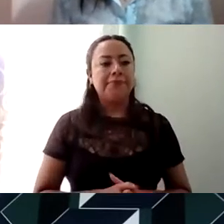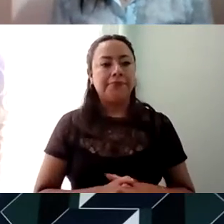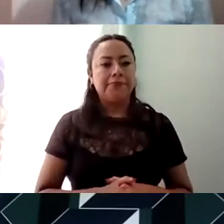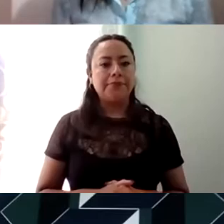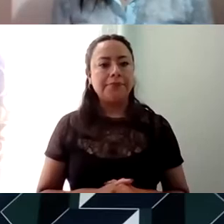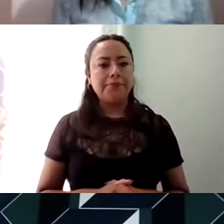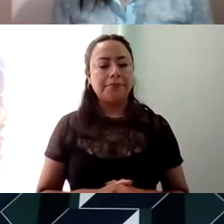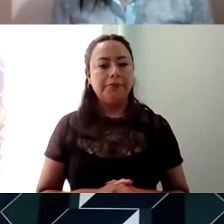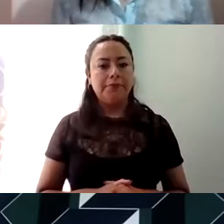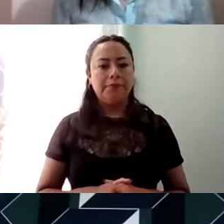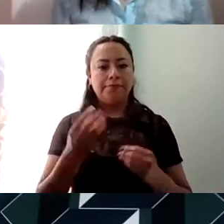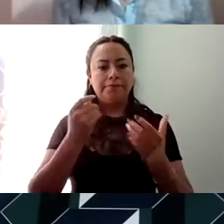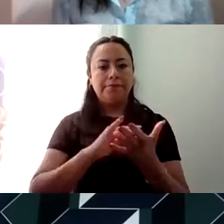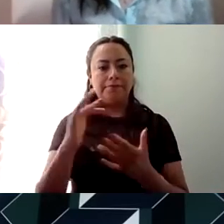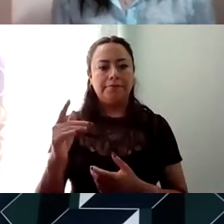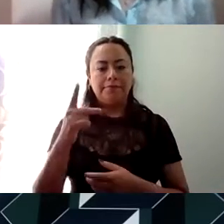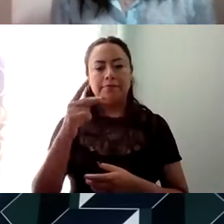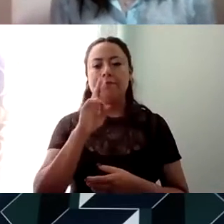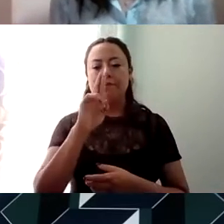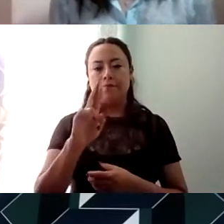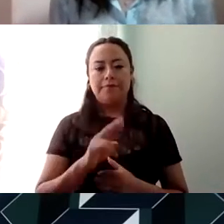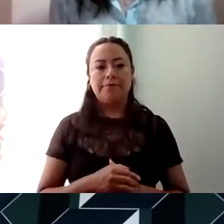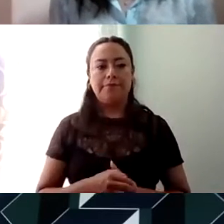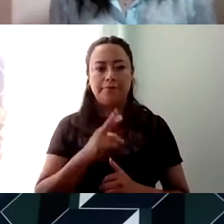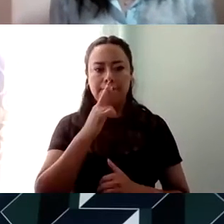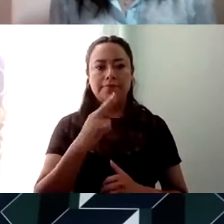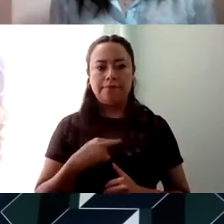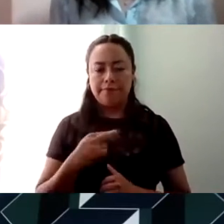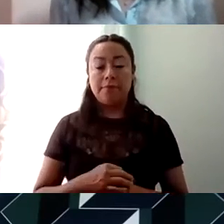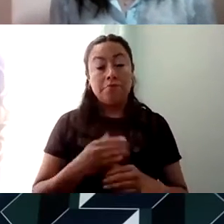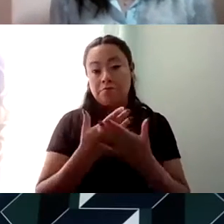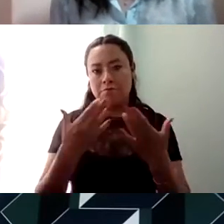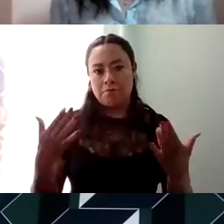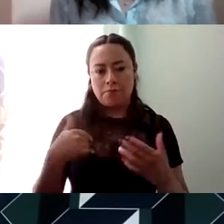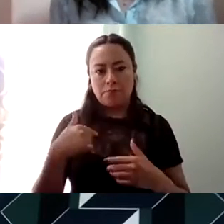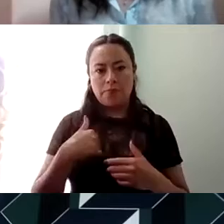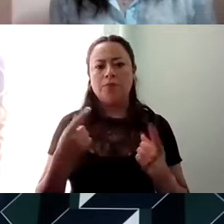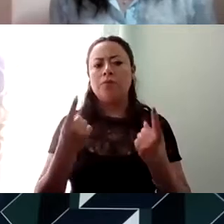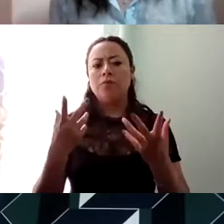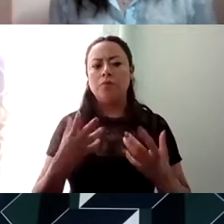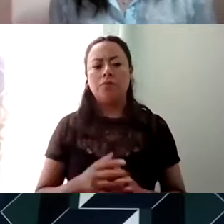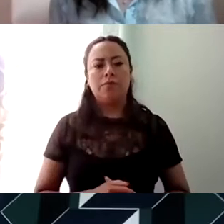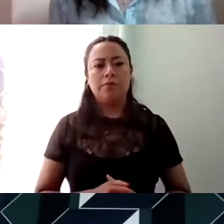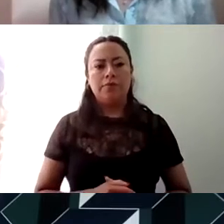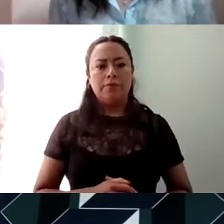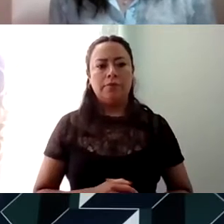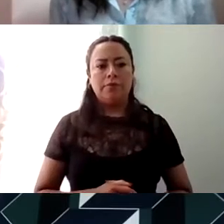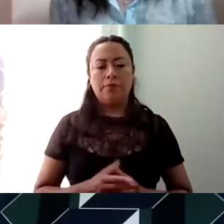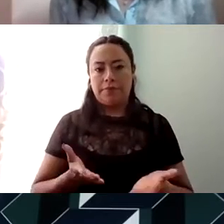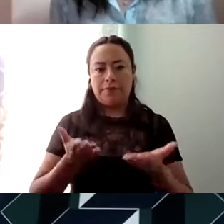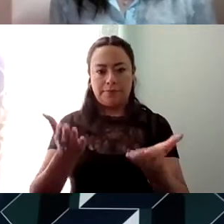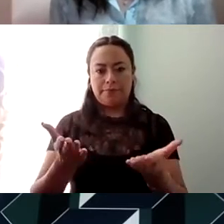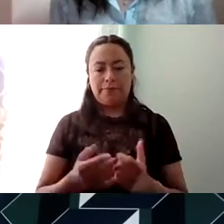por sus respuestas. Y a continuación voy a dar el uso de la